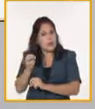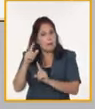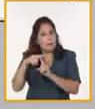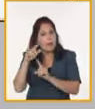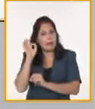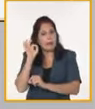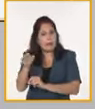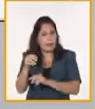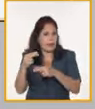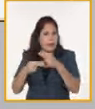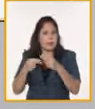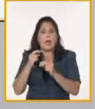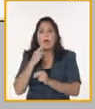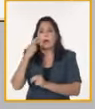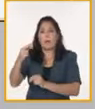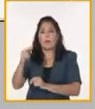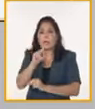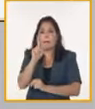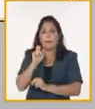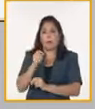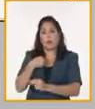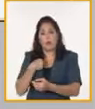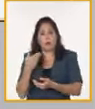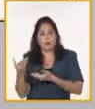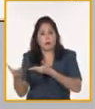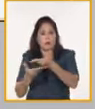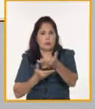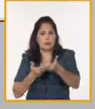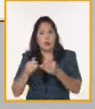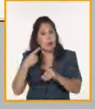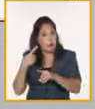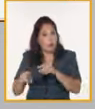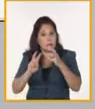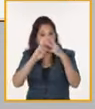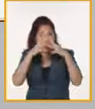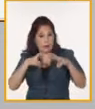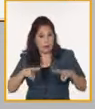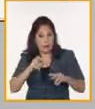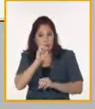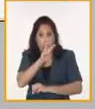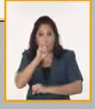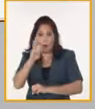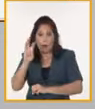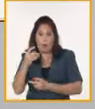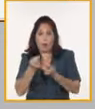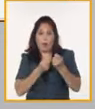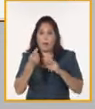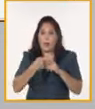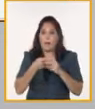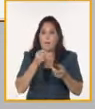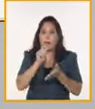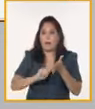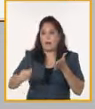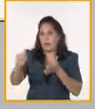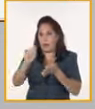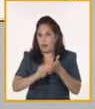funcionando desde que se creó la plataforma o a través de la página web del ministerio economía y planificación que está ahí w